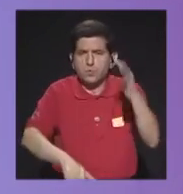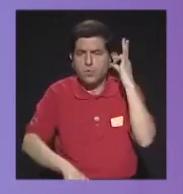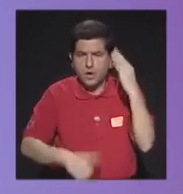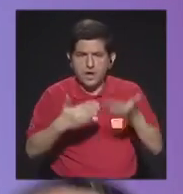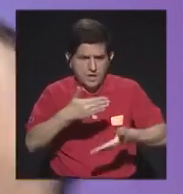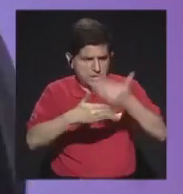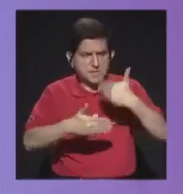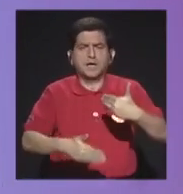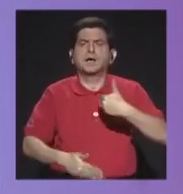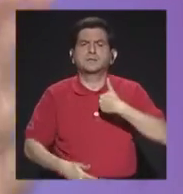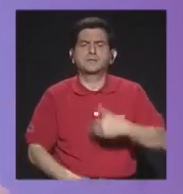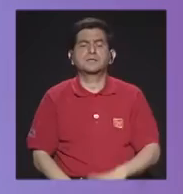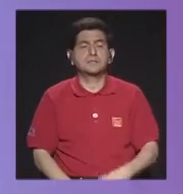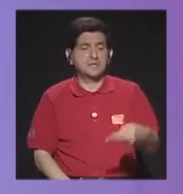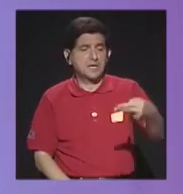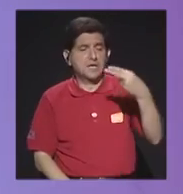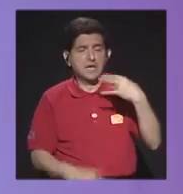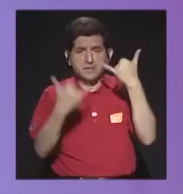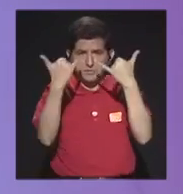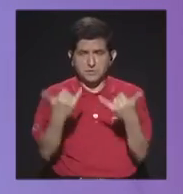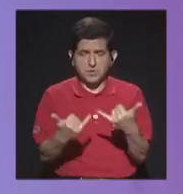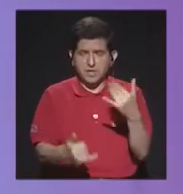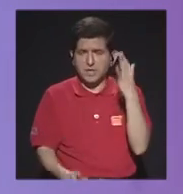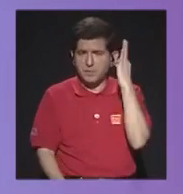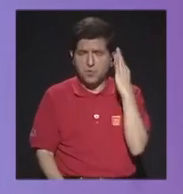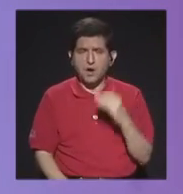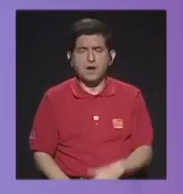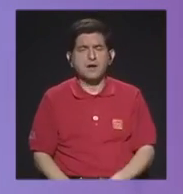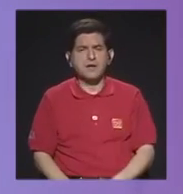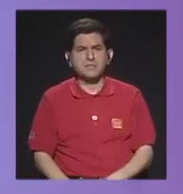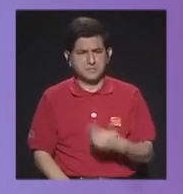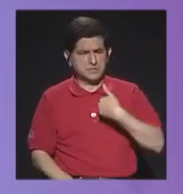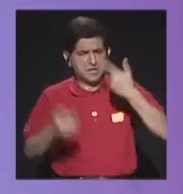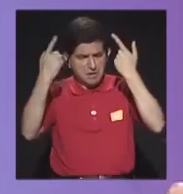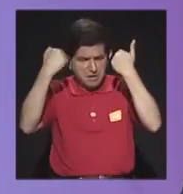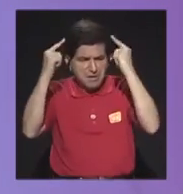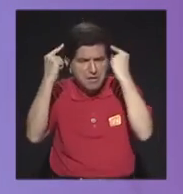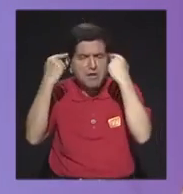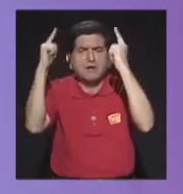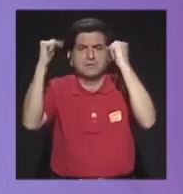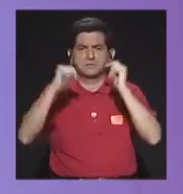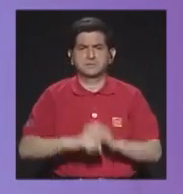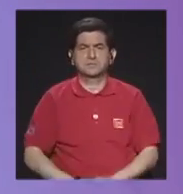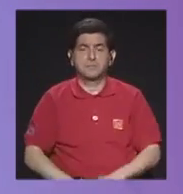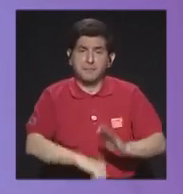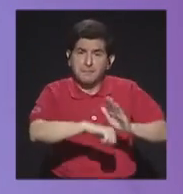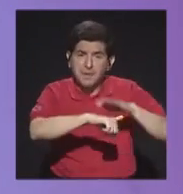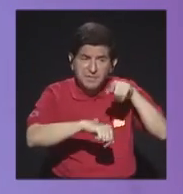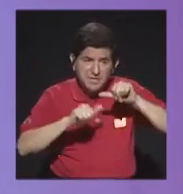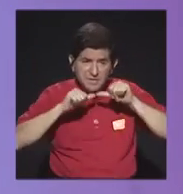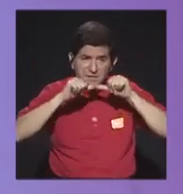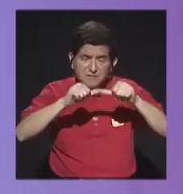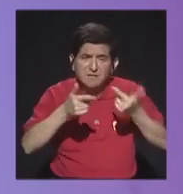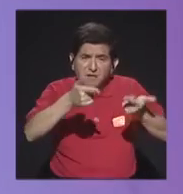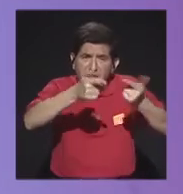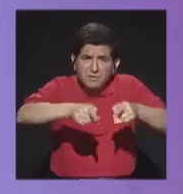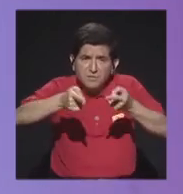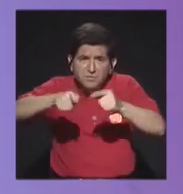dado y que históricamente las mujeres han logrado. Si permitimos que eso siga